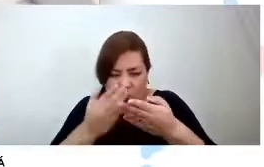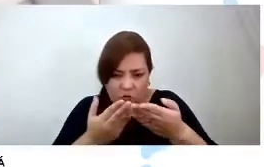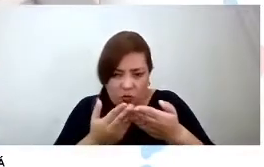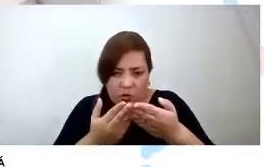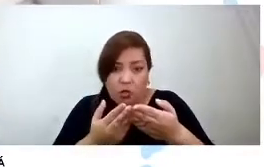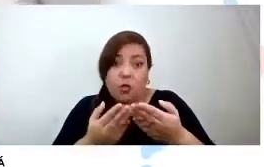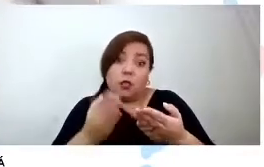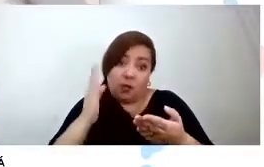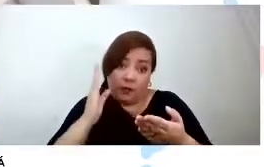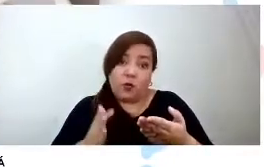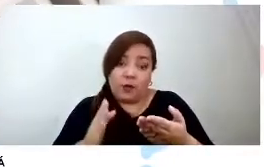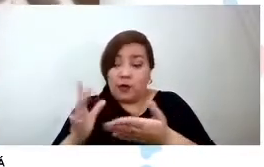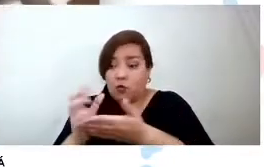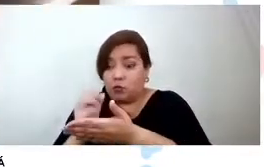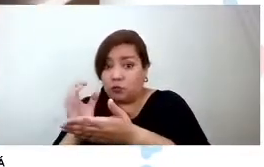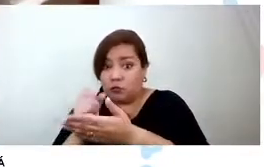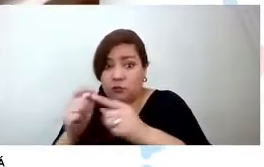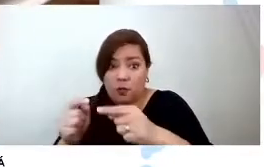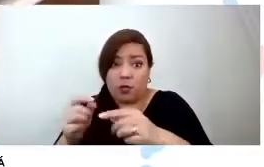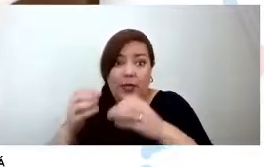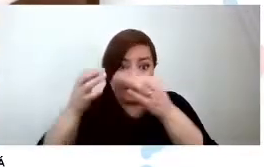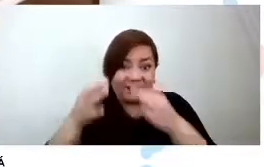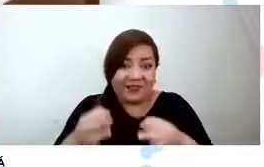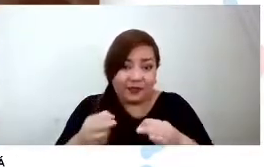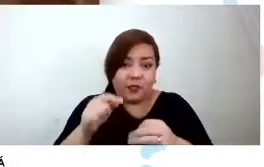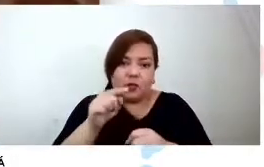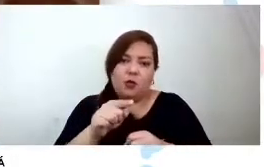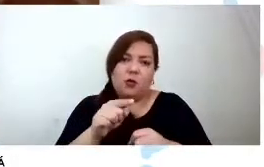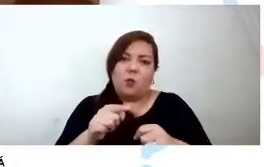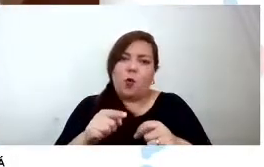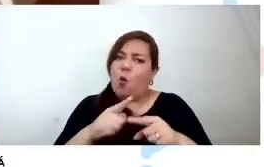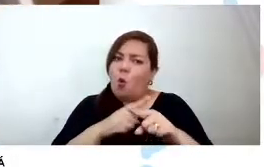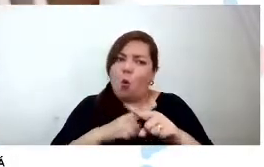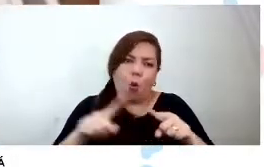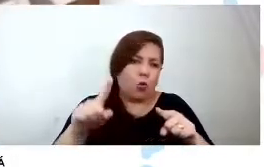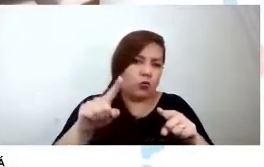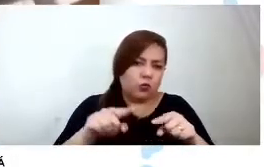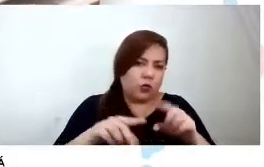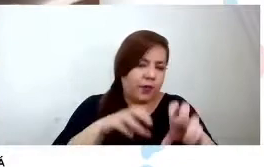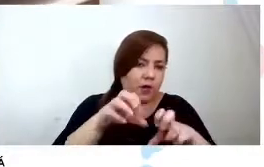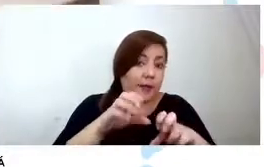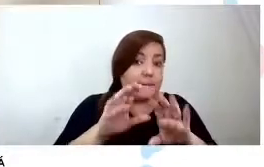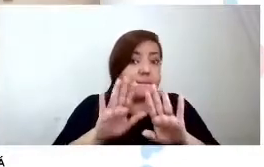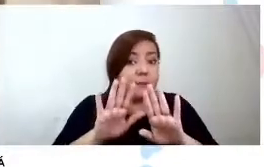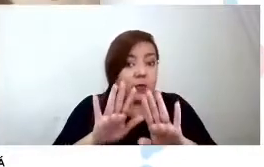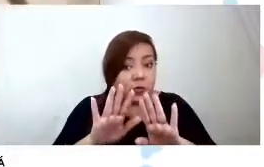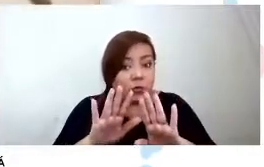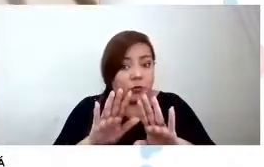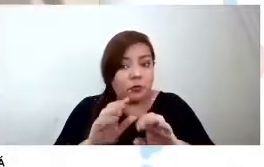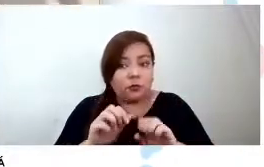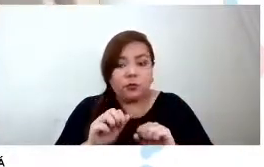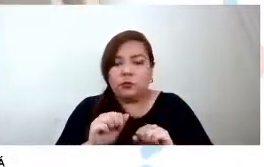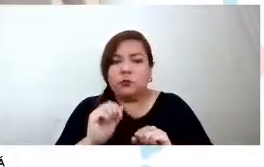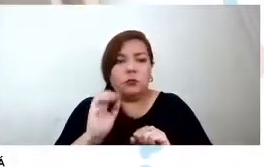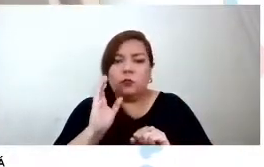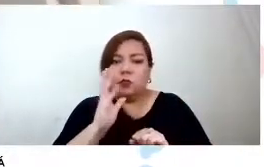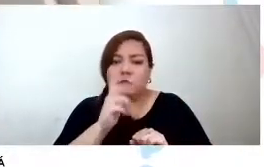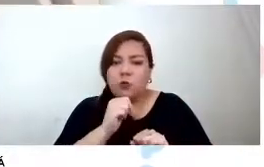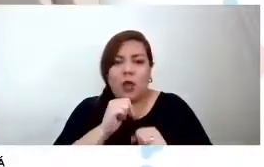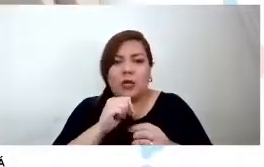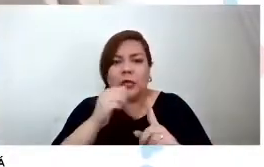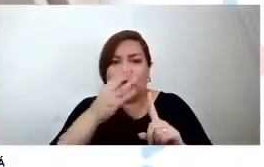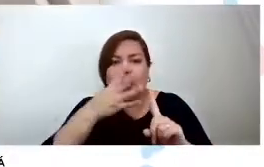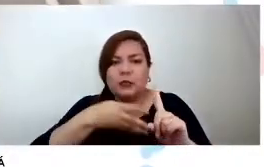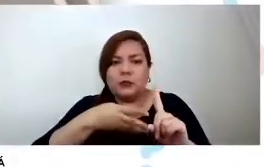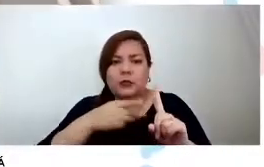porque perfectamente podrían haberlo identificado como una especie distinta, pero no poseen características